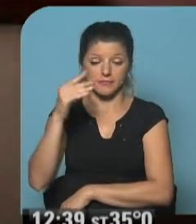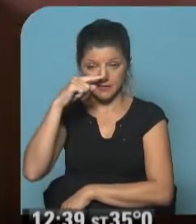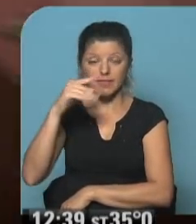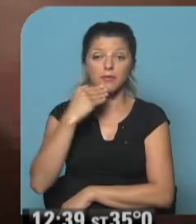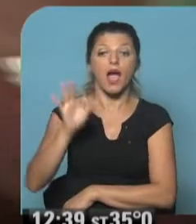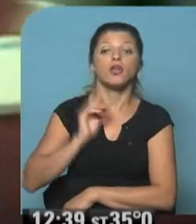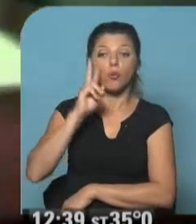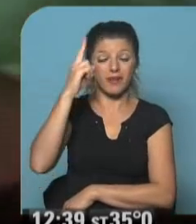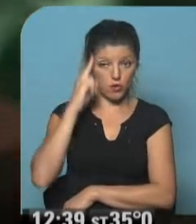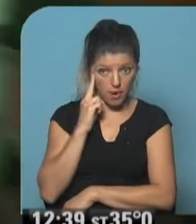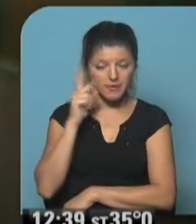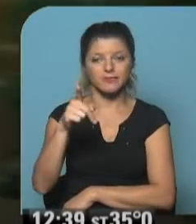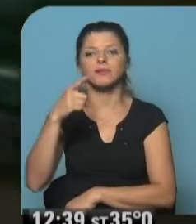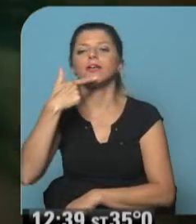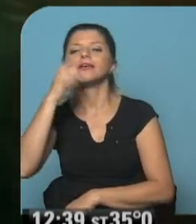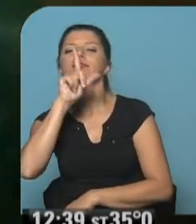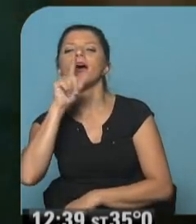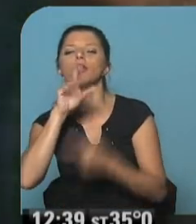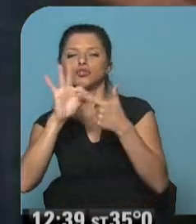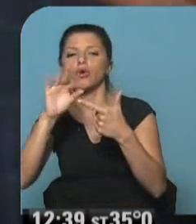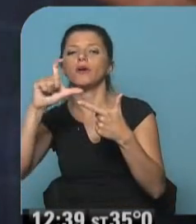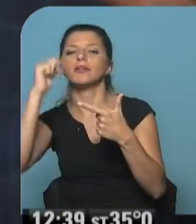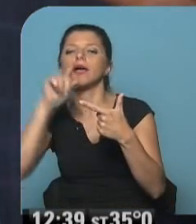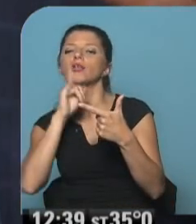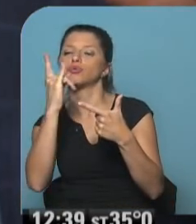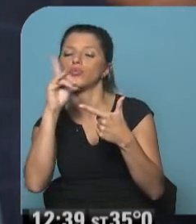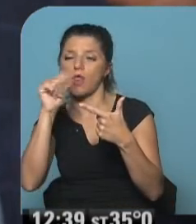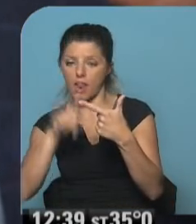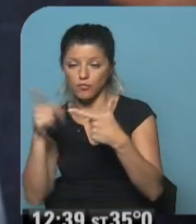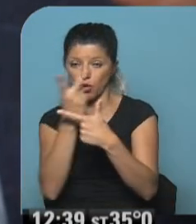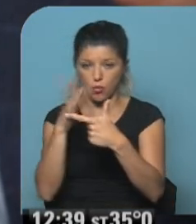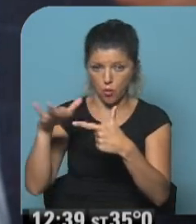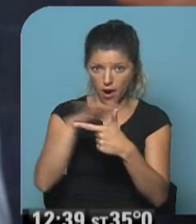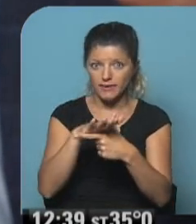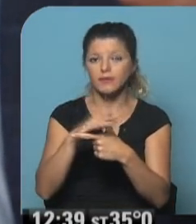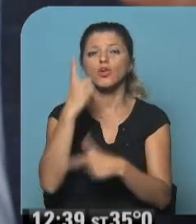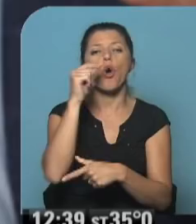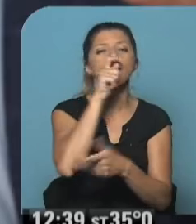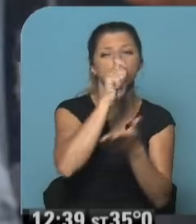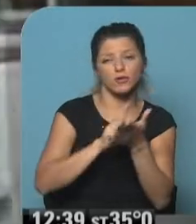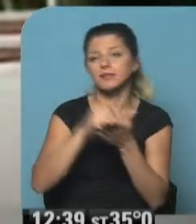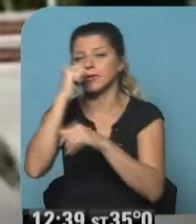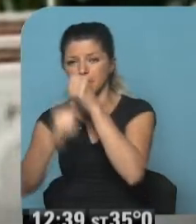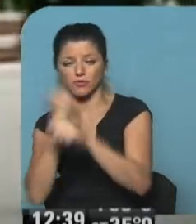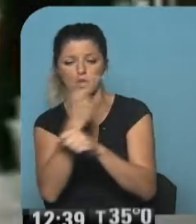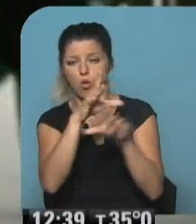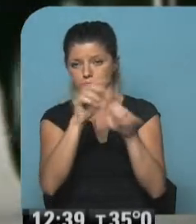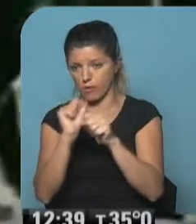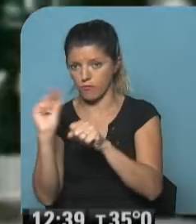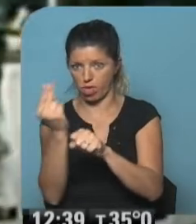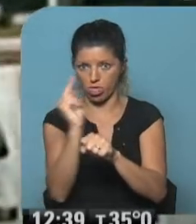de Barrios Altos y La Cantuta y los secuestros del periodista Gustavo Gorriti y del empresario Samuel Dyer. El 18 de